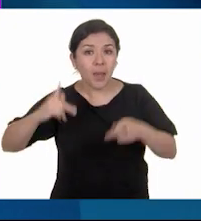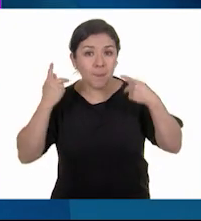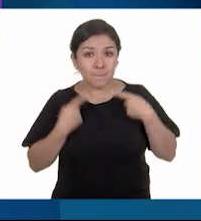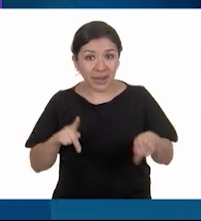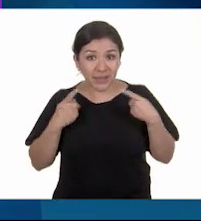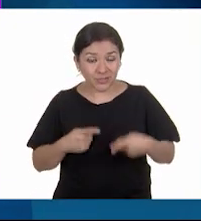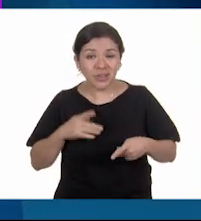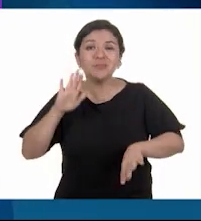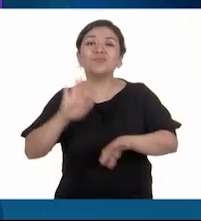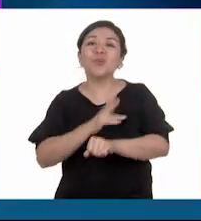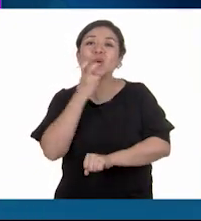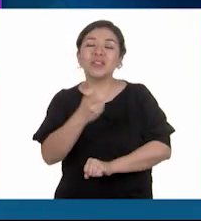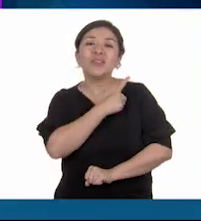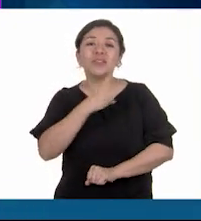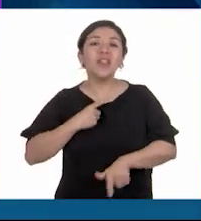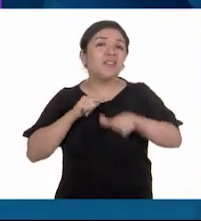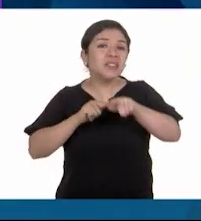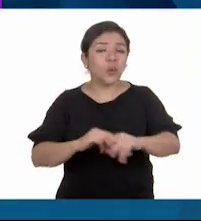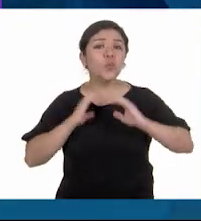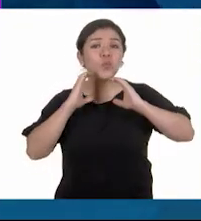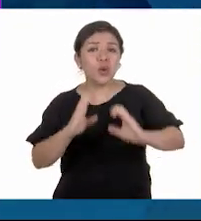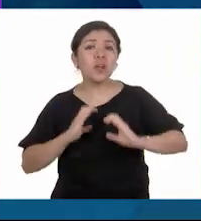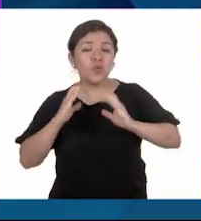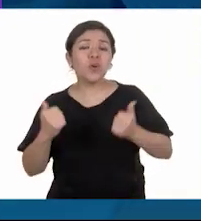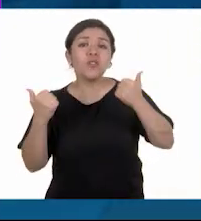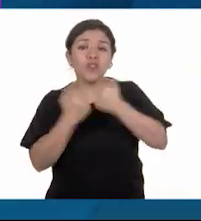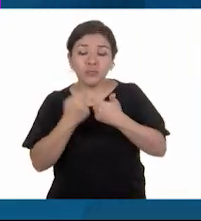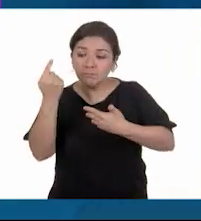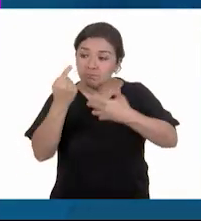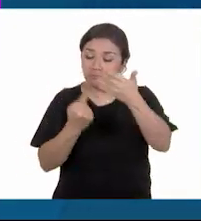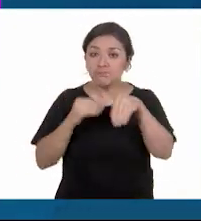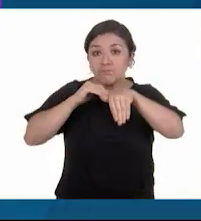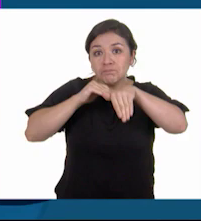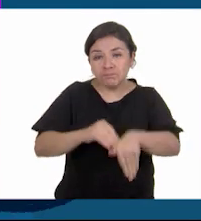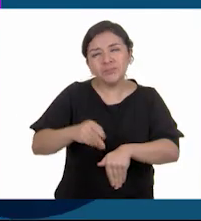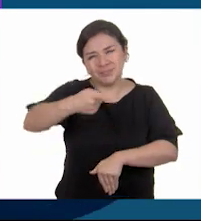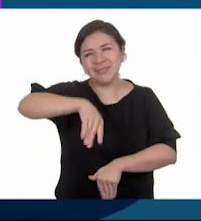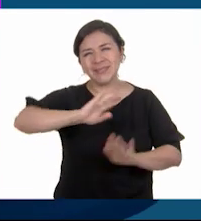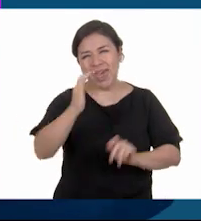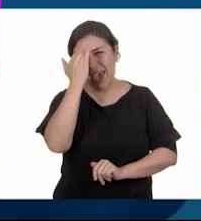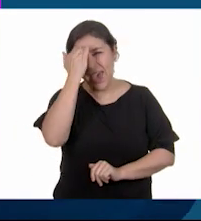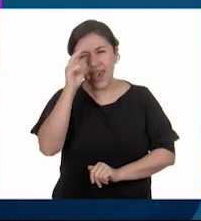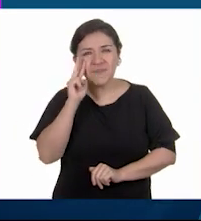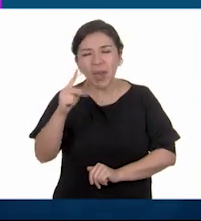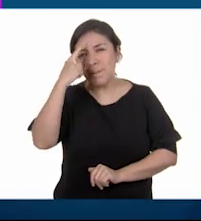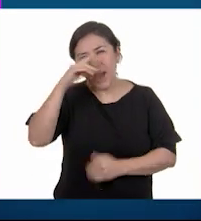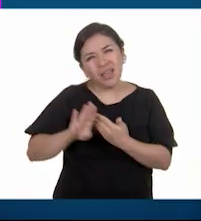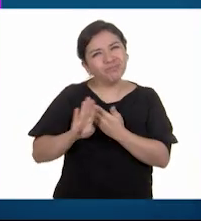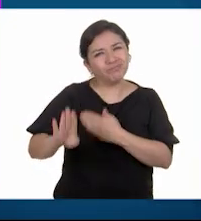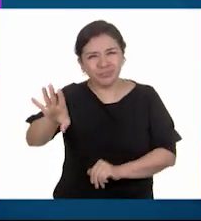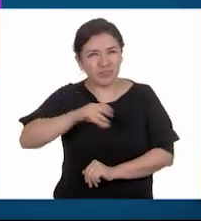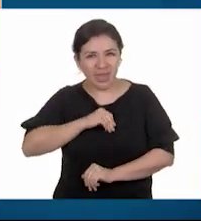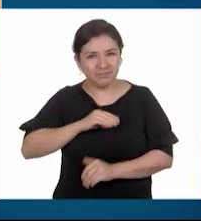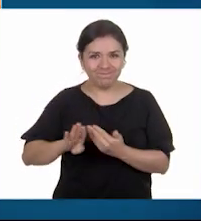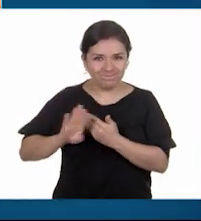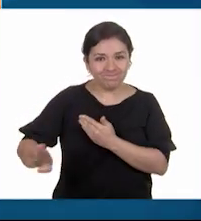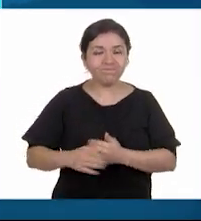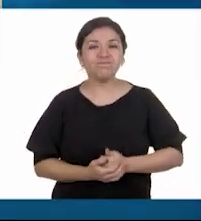personas. Por eso hay que continuar cuidándonos siguiendo las buenas prácticas que ya todos conocemos para evitar contagiarnos.